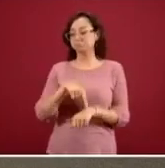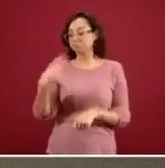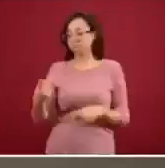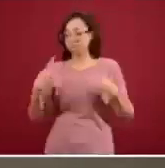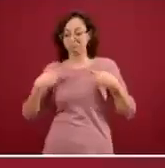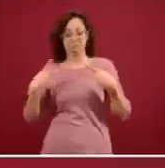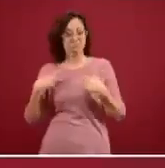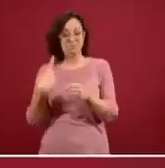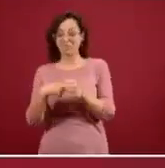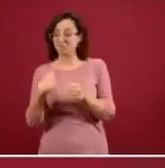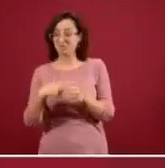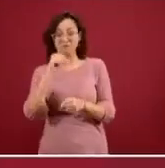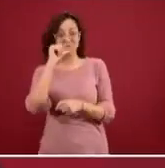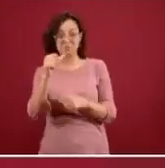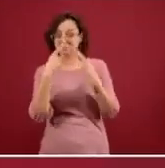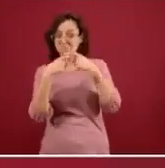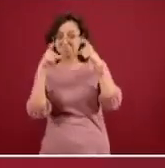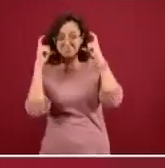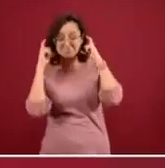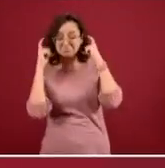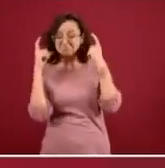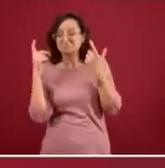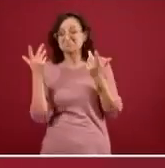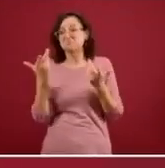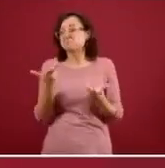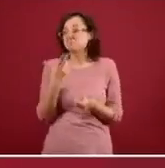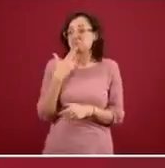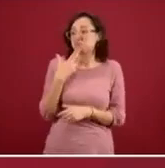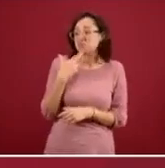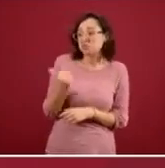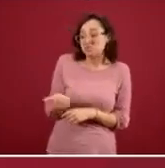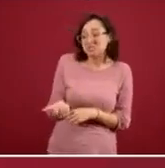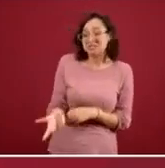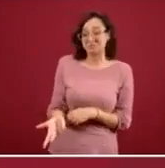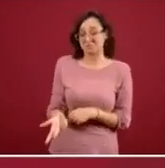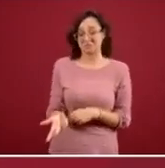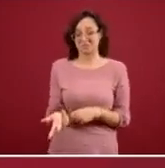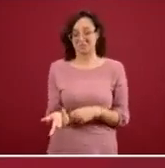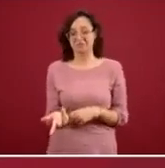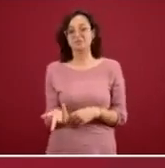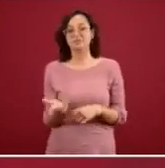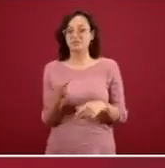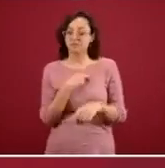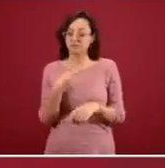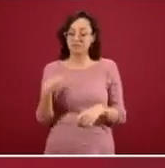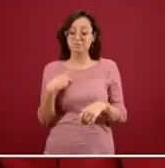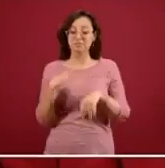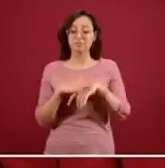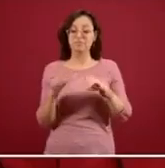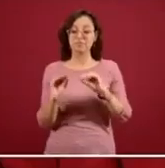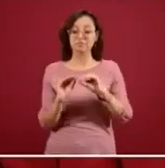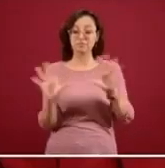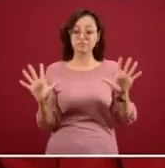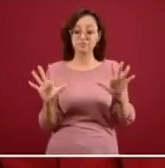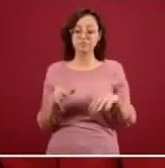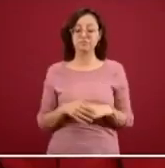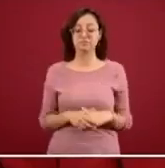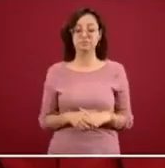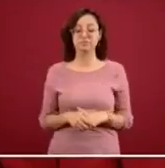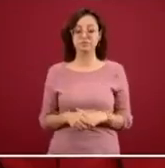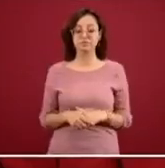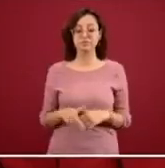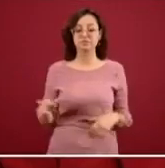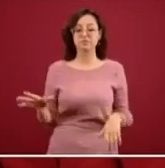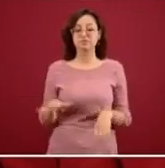quiere protegerse, no es una medida que sea suficientemente útil. Esto que quede claro. Esto lo digo en